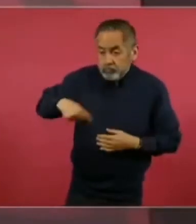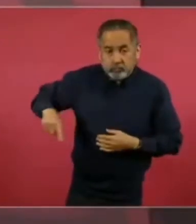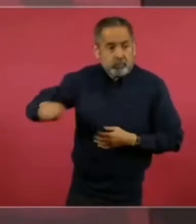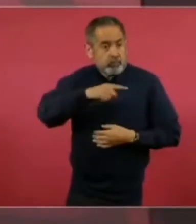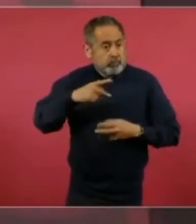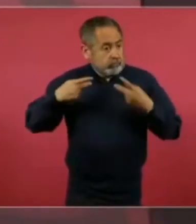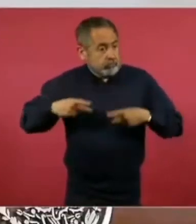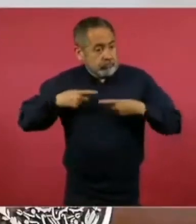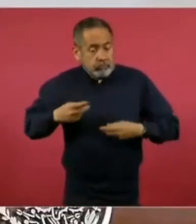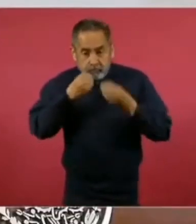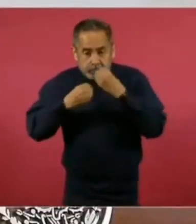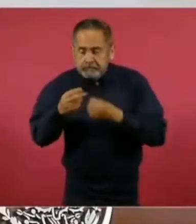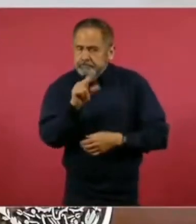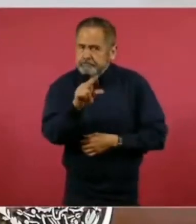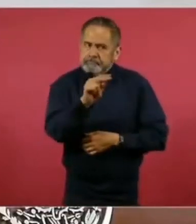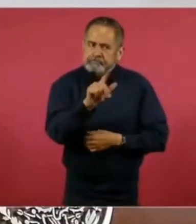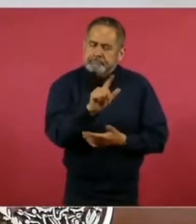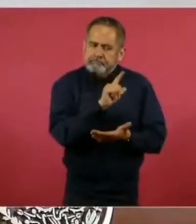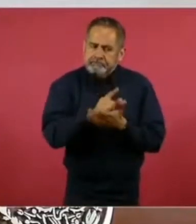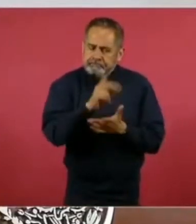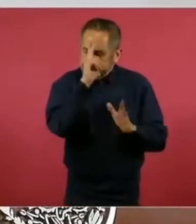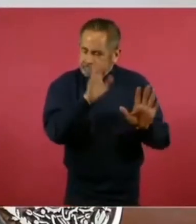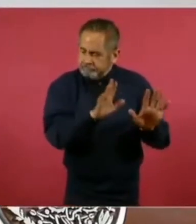consumo humano. Sin embargo,